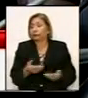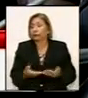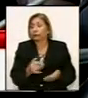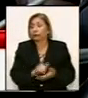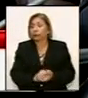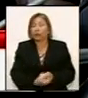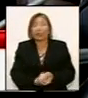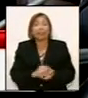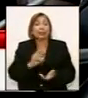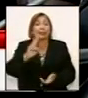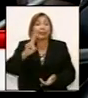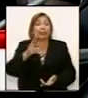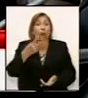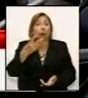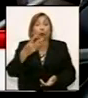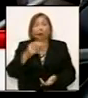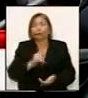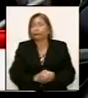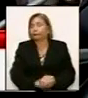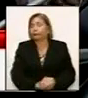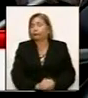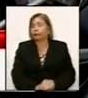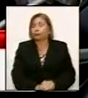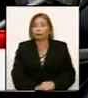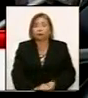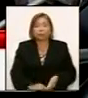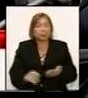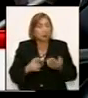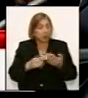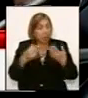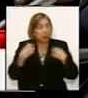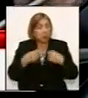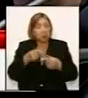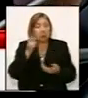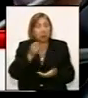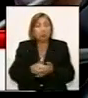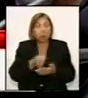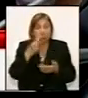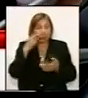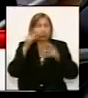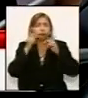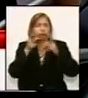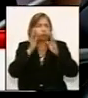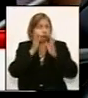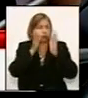y segundo, hemos estado en la audiencia, yo he estado en la audiencia muy pendiente.